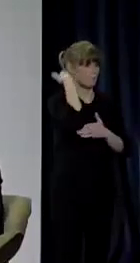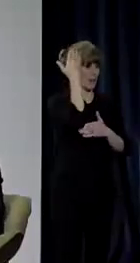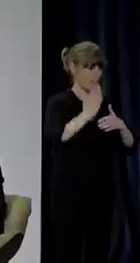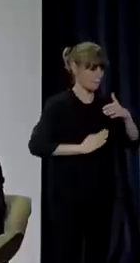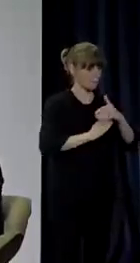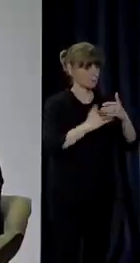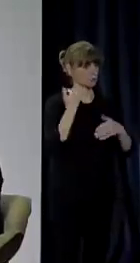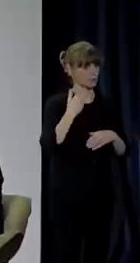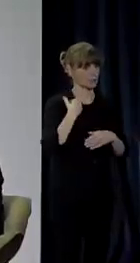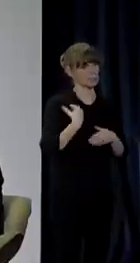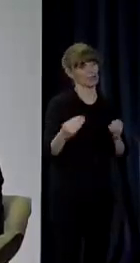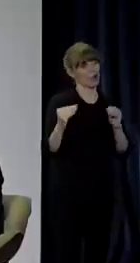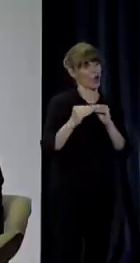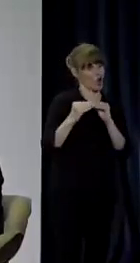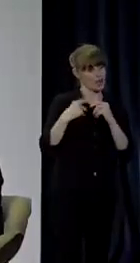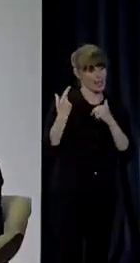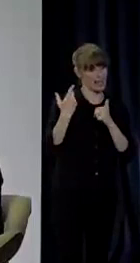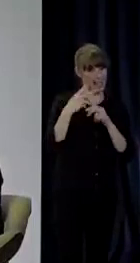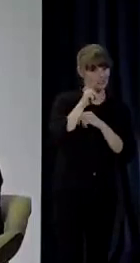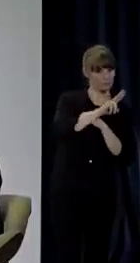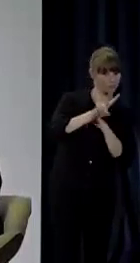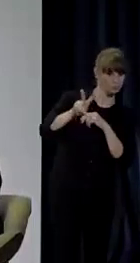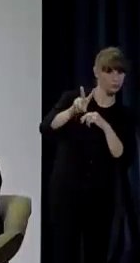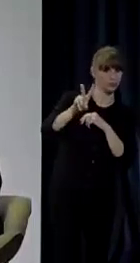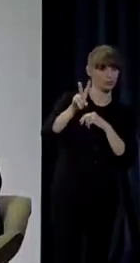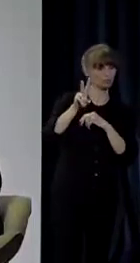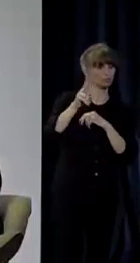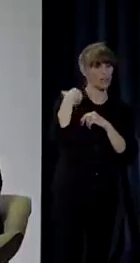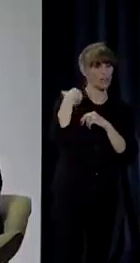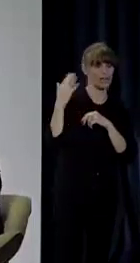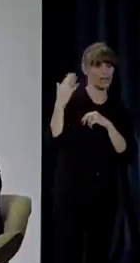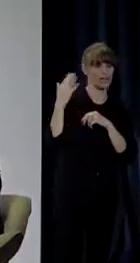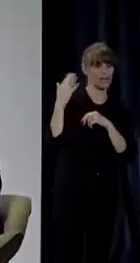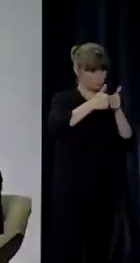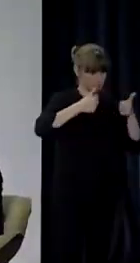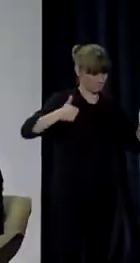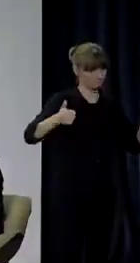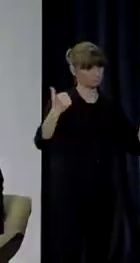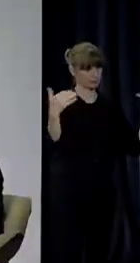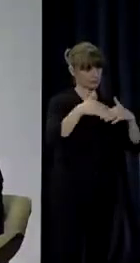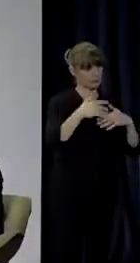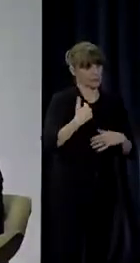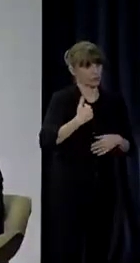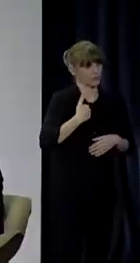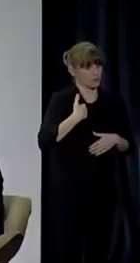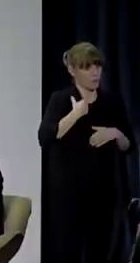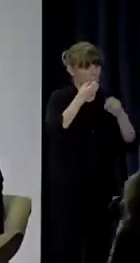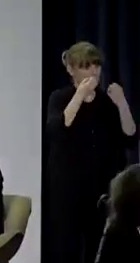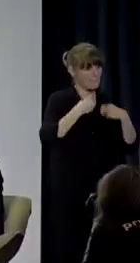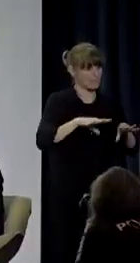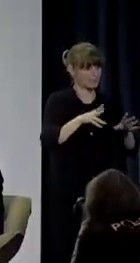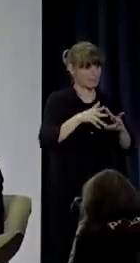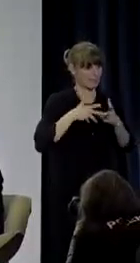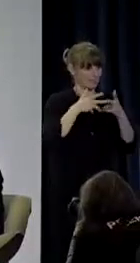a mis colegas que veo en el panel de Chile. Y a todos los aquí presentes. Yo partiría diciendo que hace